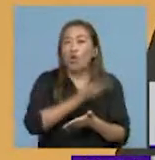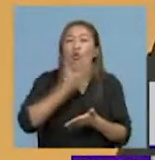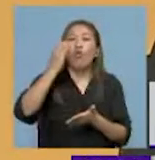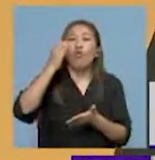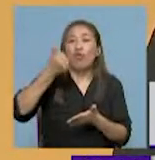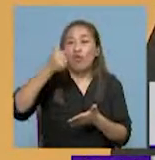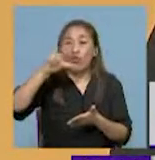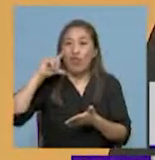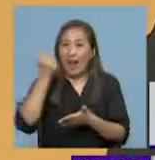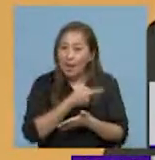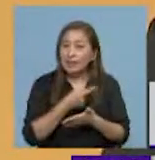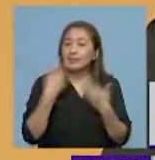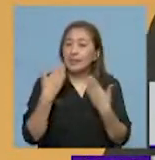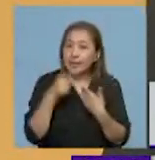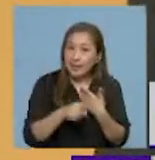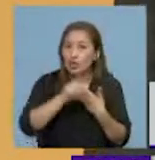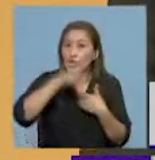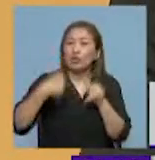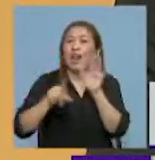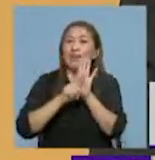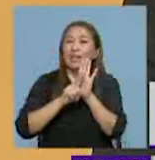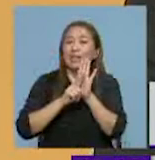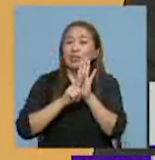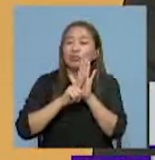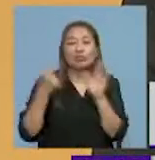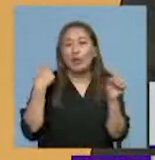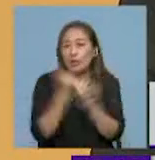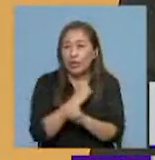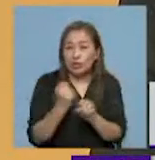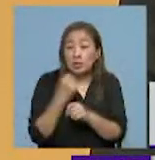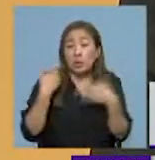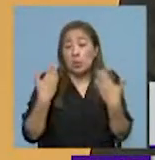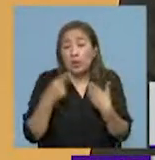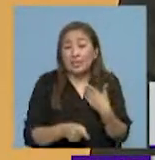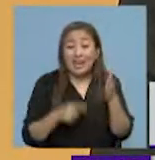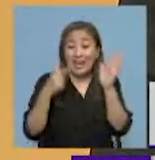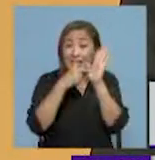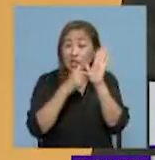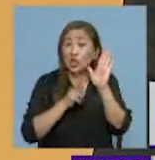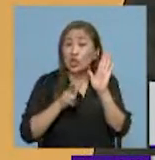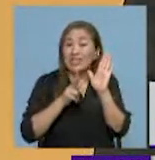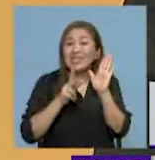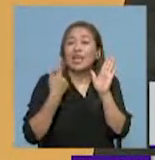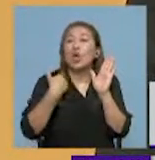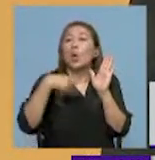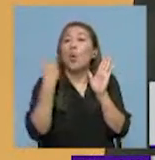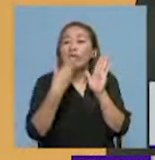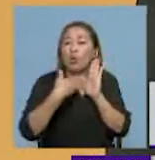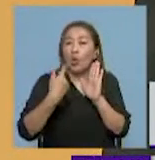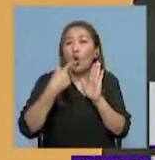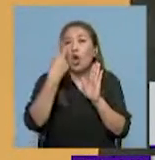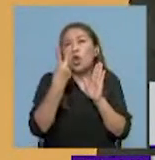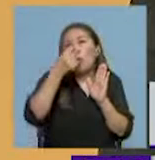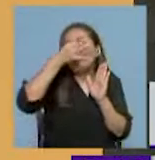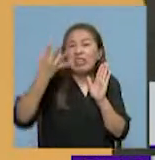de éste es imperativo pero no dice a qué edad gestacional si es a las 2 a las